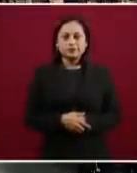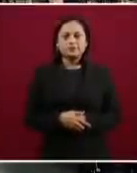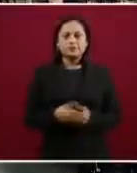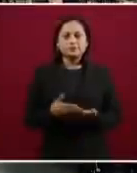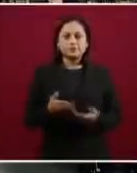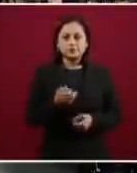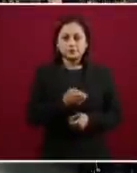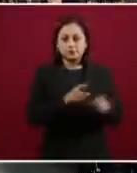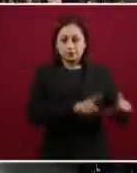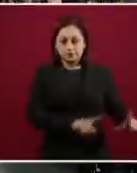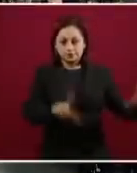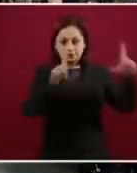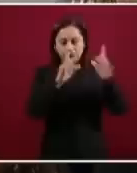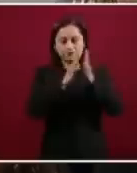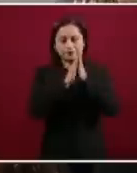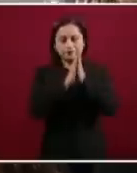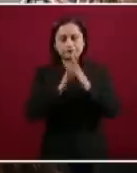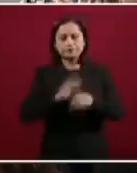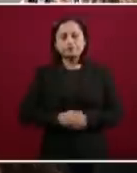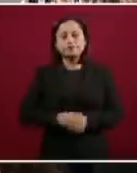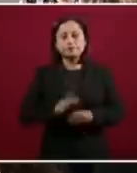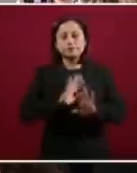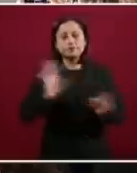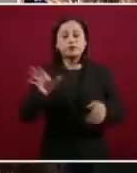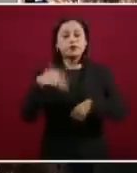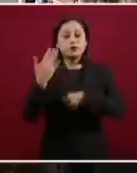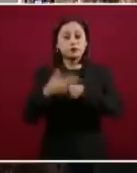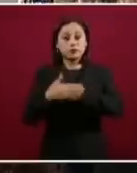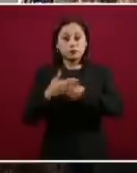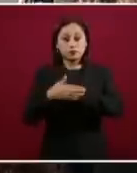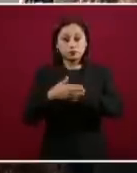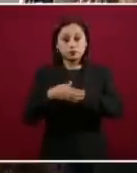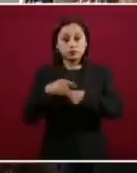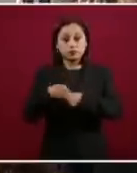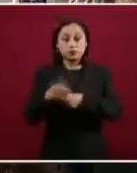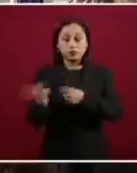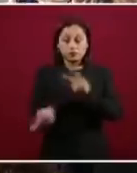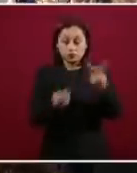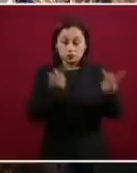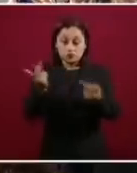Miren, el proceso de consulta ya se inicia formalmente el día de hoy.